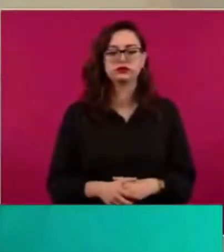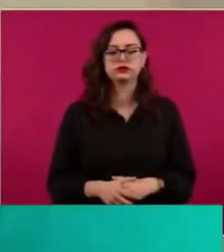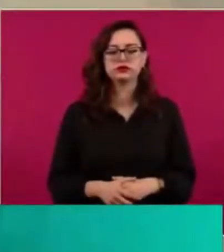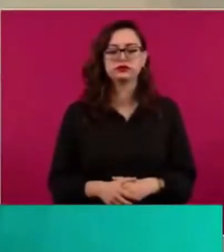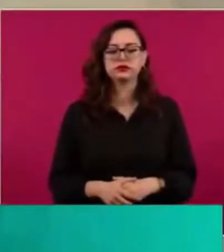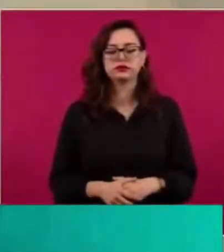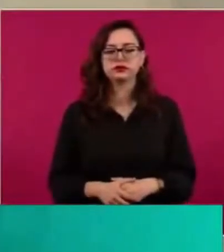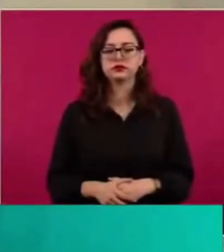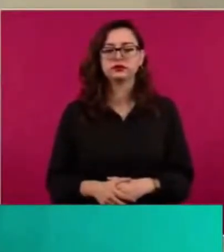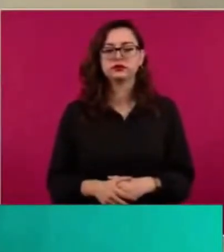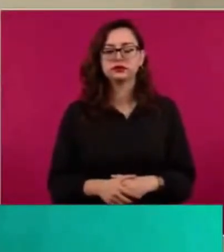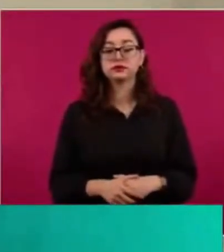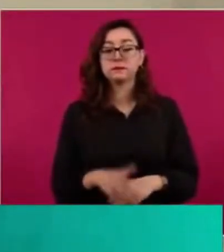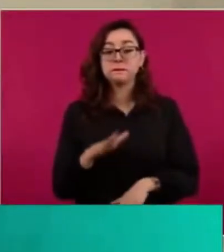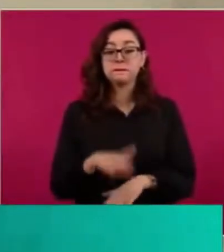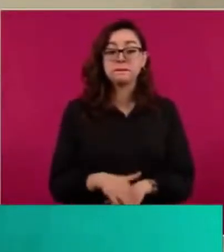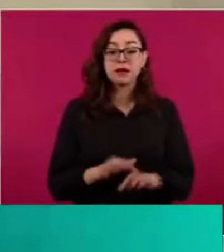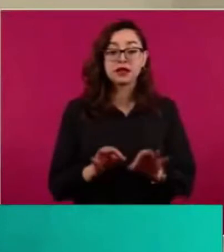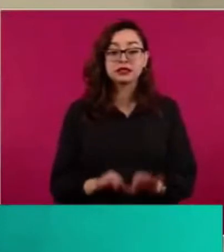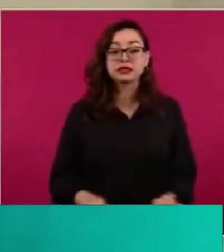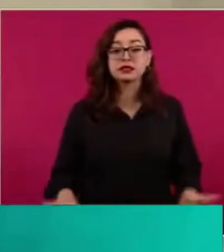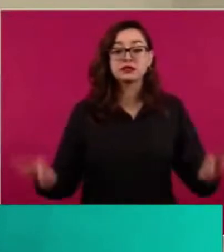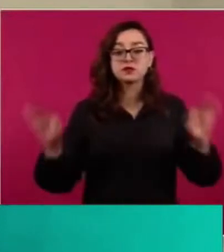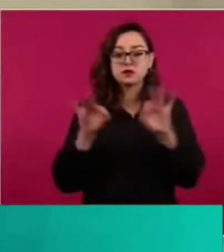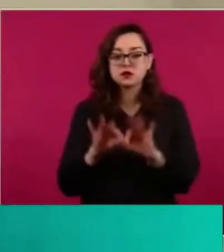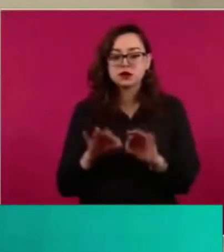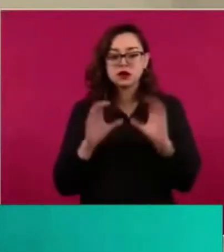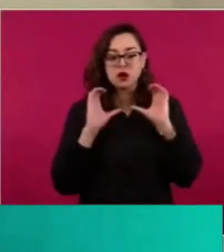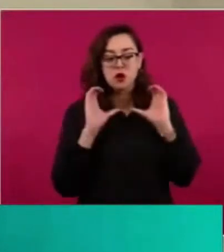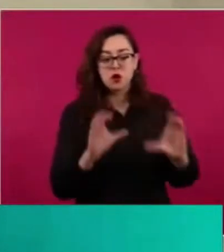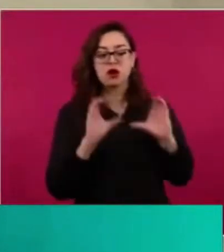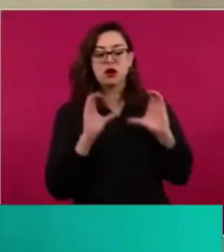y sobre todo que no se corrompa